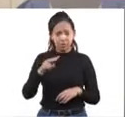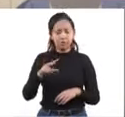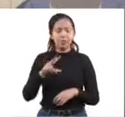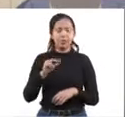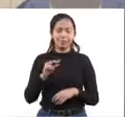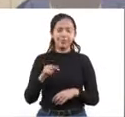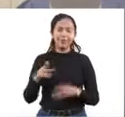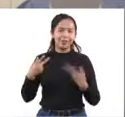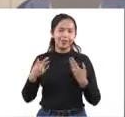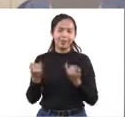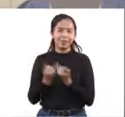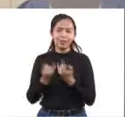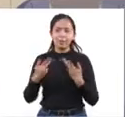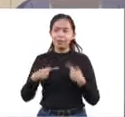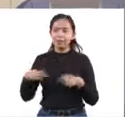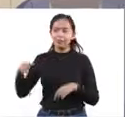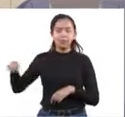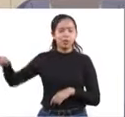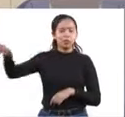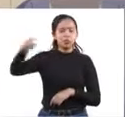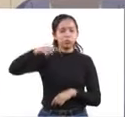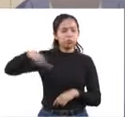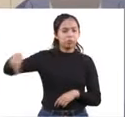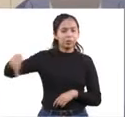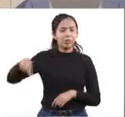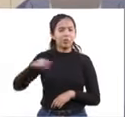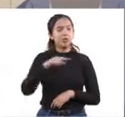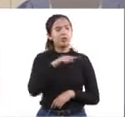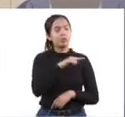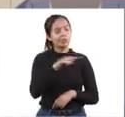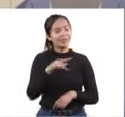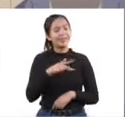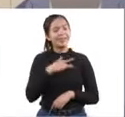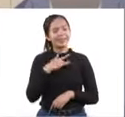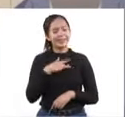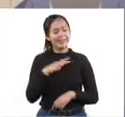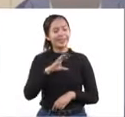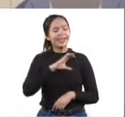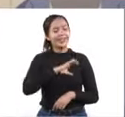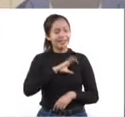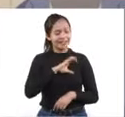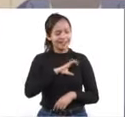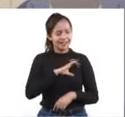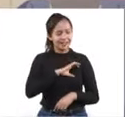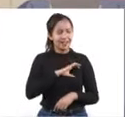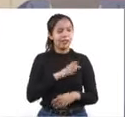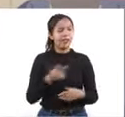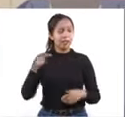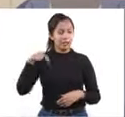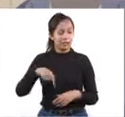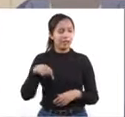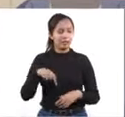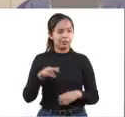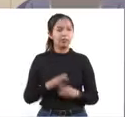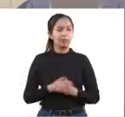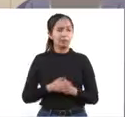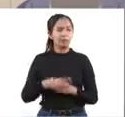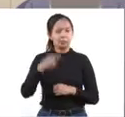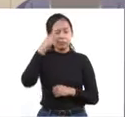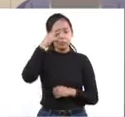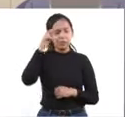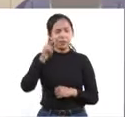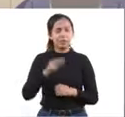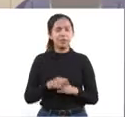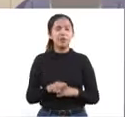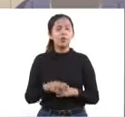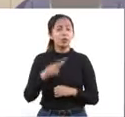país. Sientan la solidaridad, el cariño de este lado de la frontera y sabemos, pues,